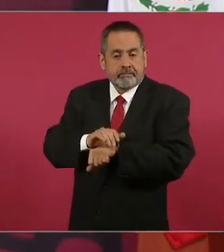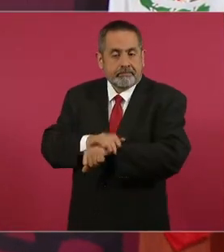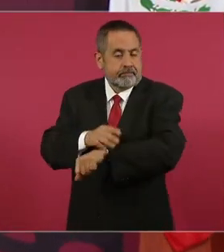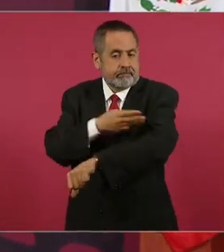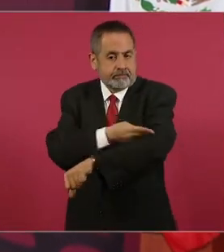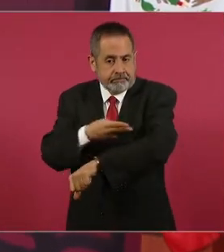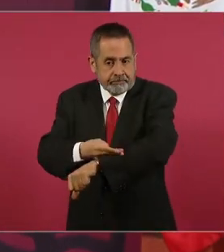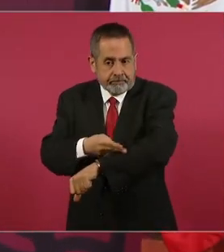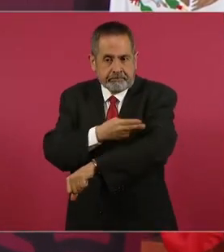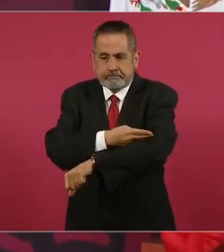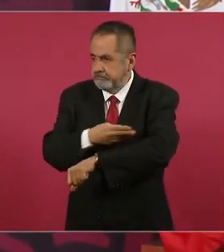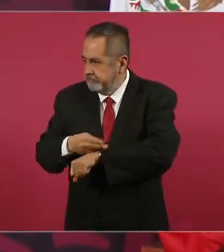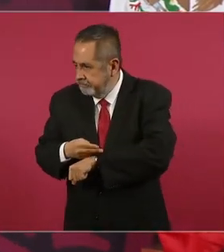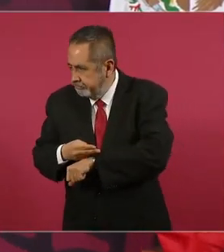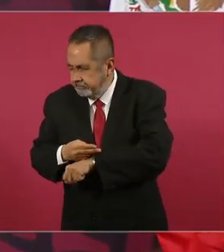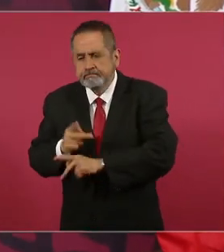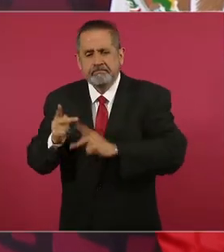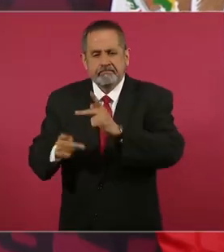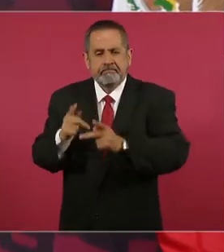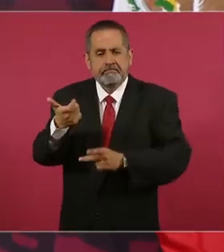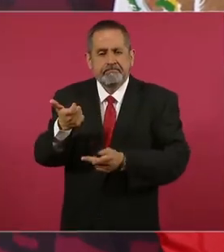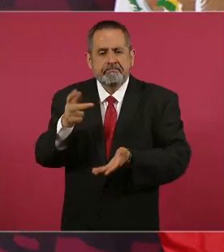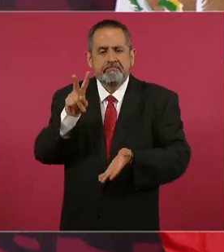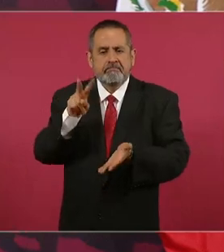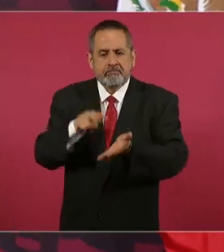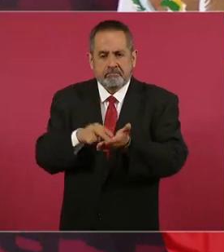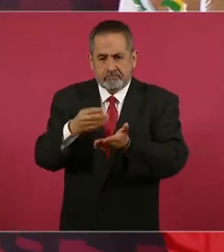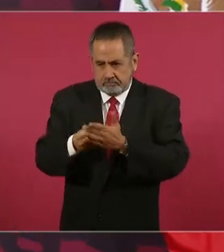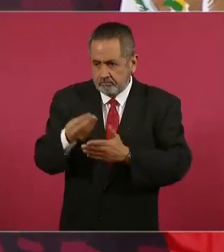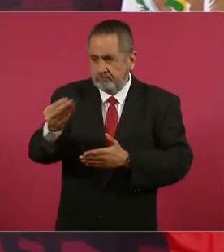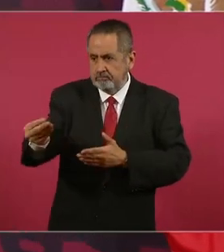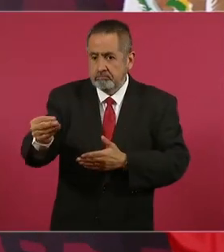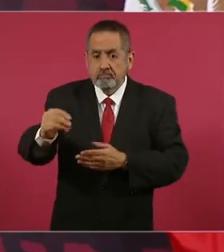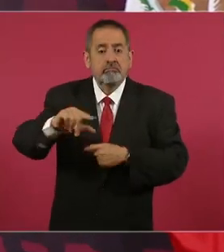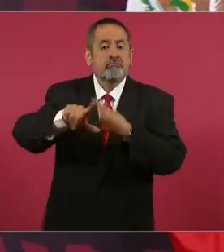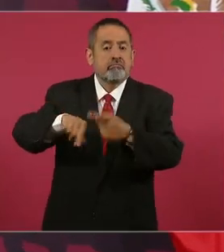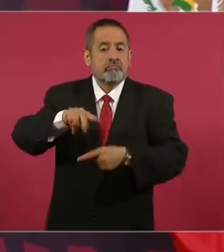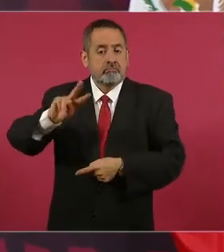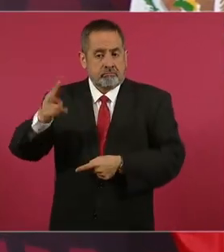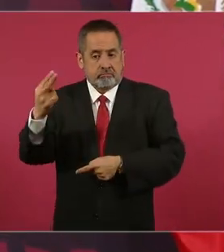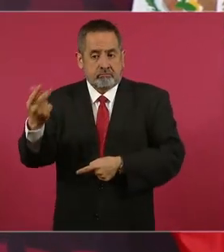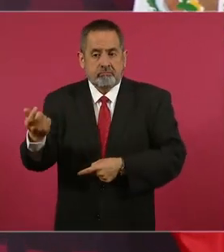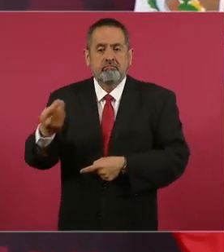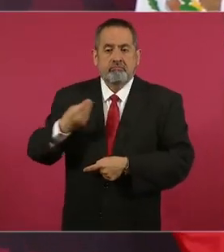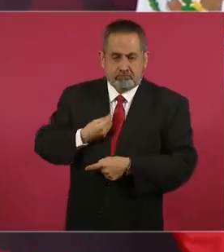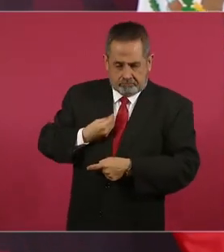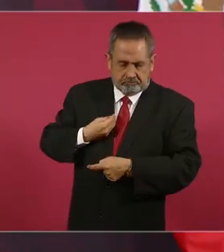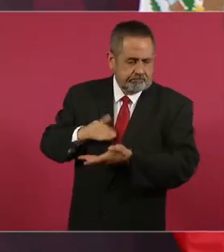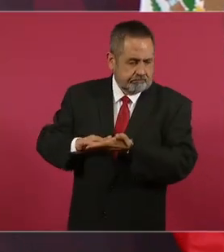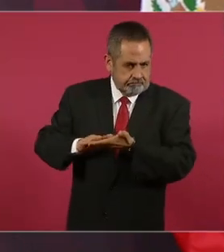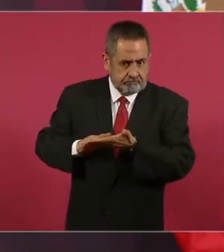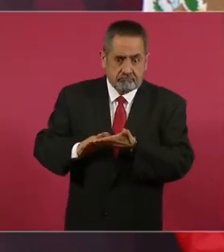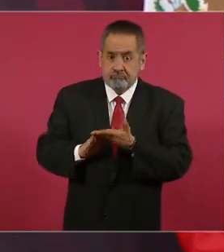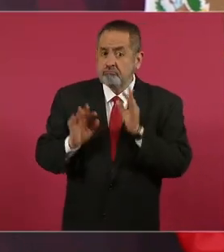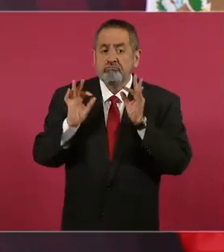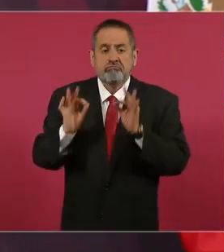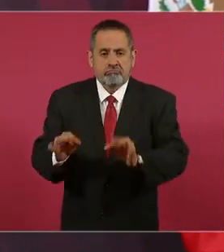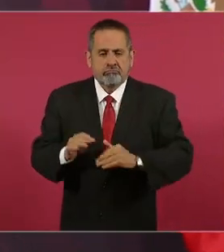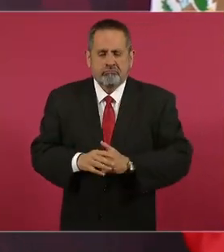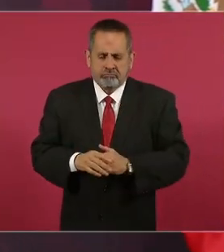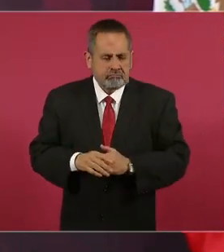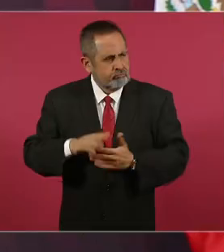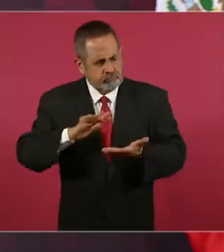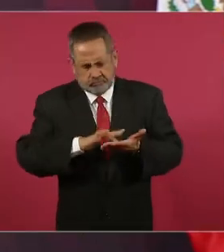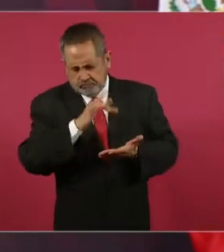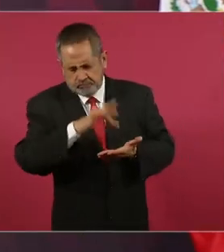que Madero les preste 2,000 pesos y luego se los devuelven y se le